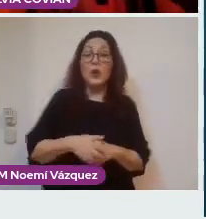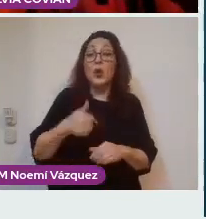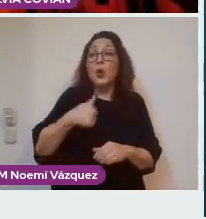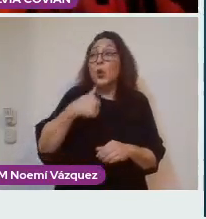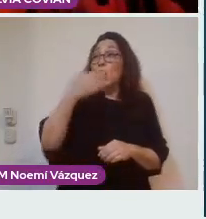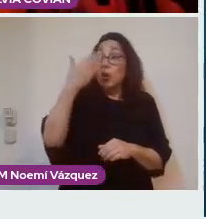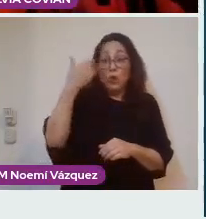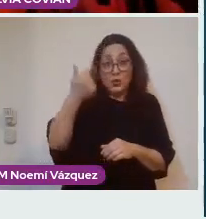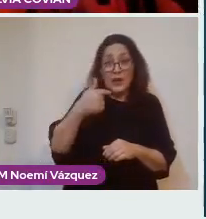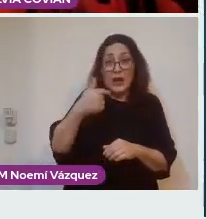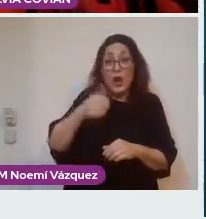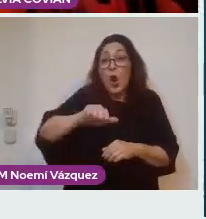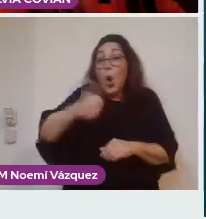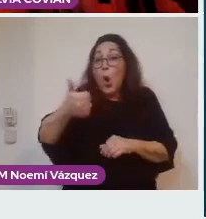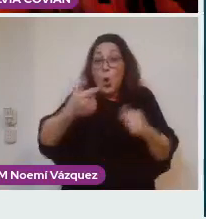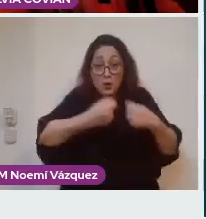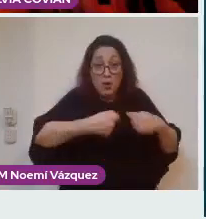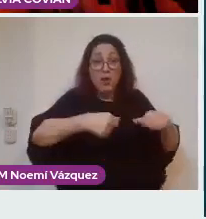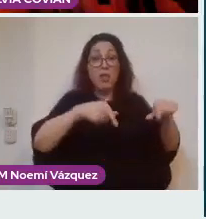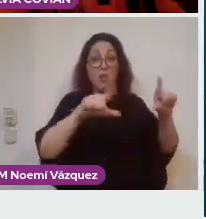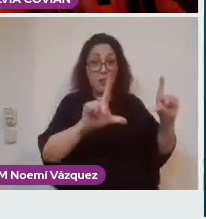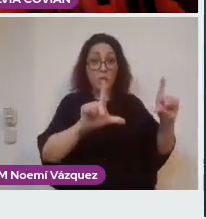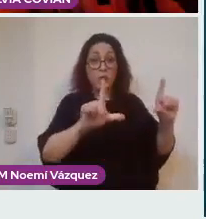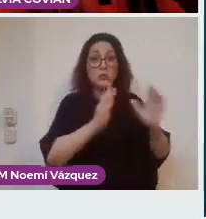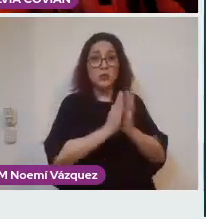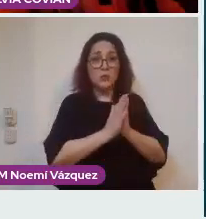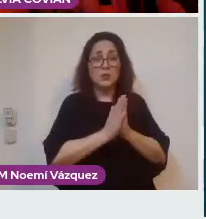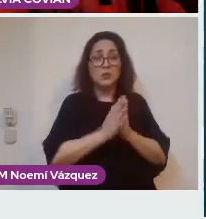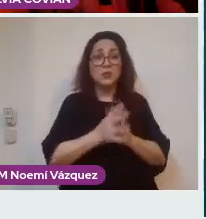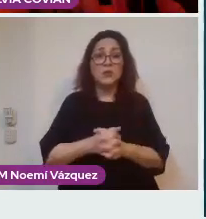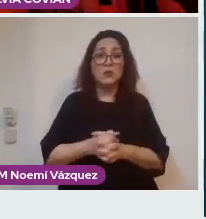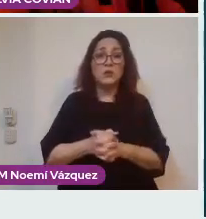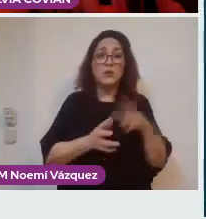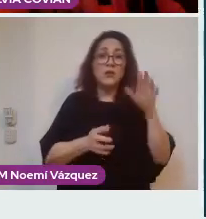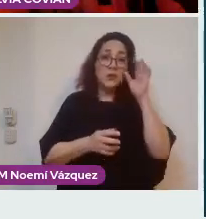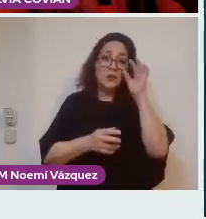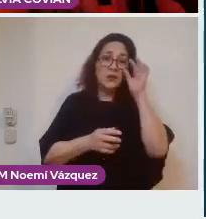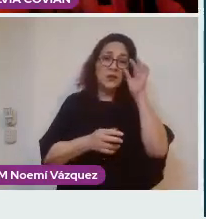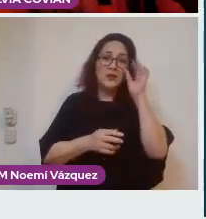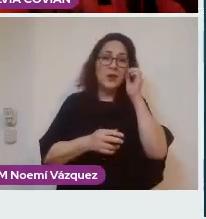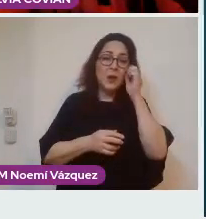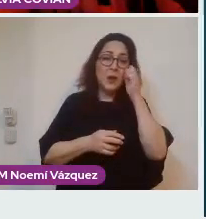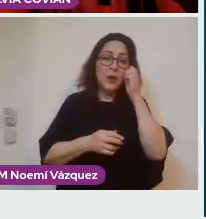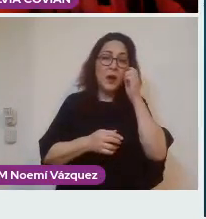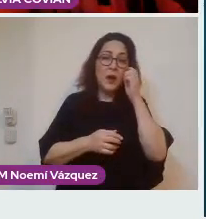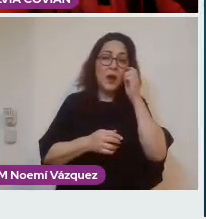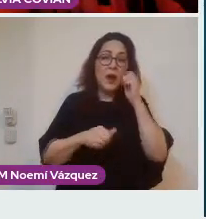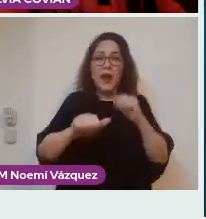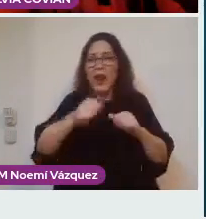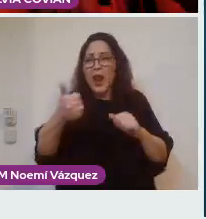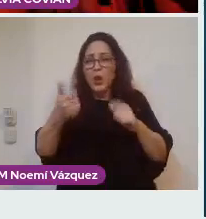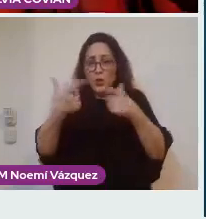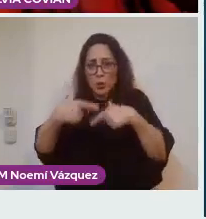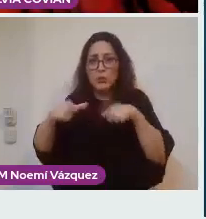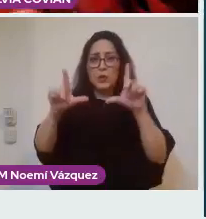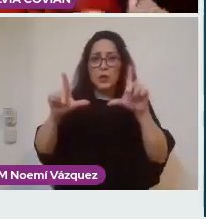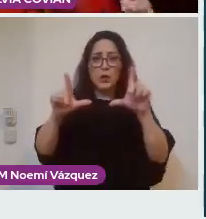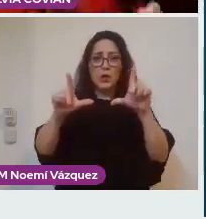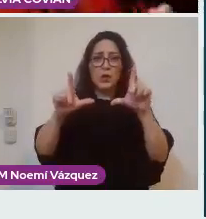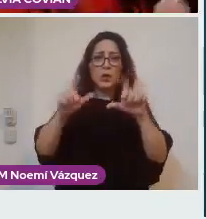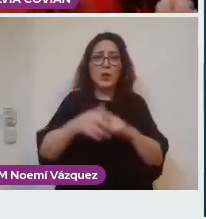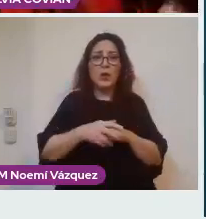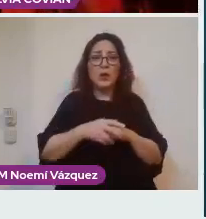ir enfrentándolos. Pero hay momentos en que puedo desarrollar trastornos distintos porque pues me